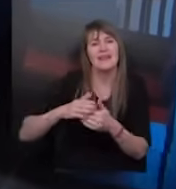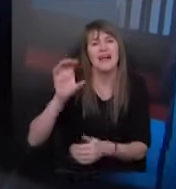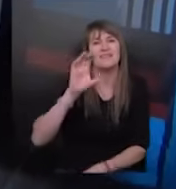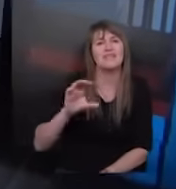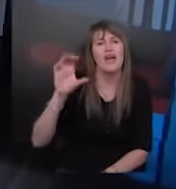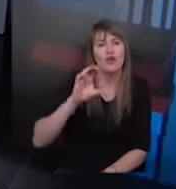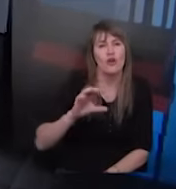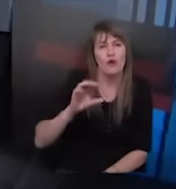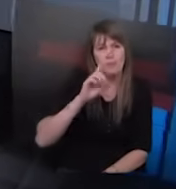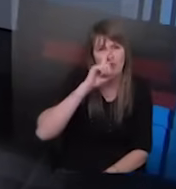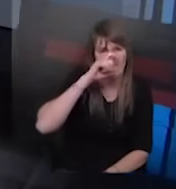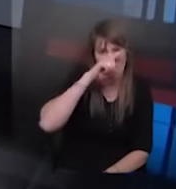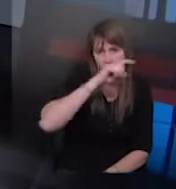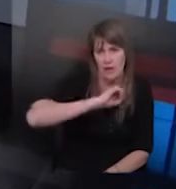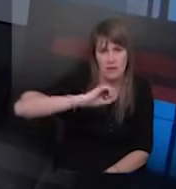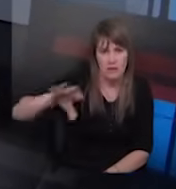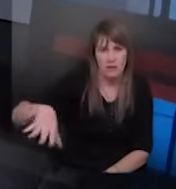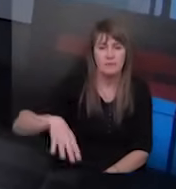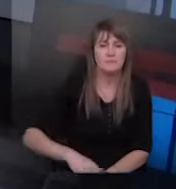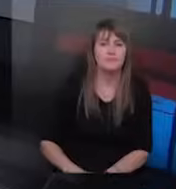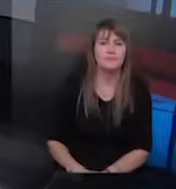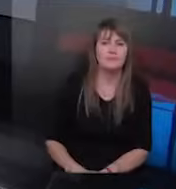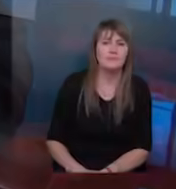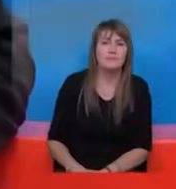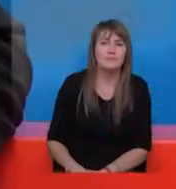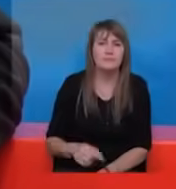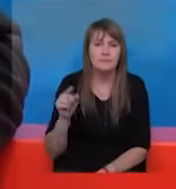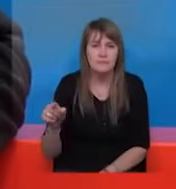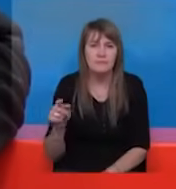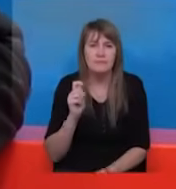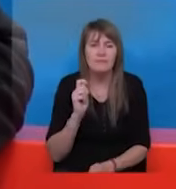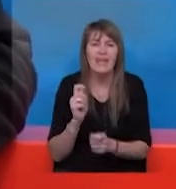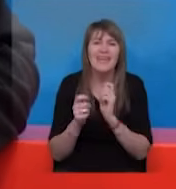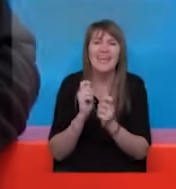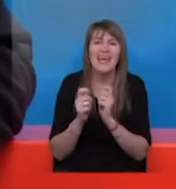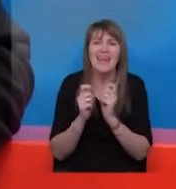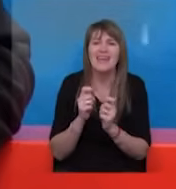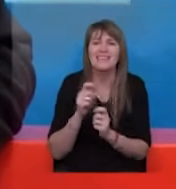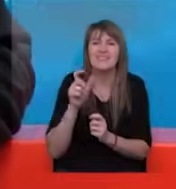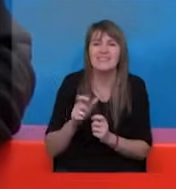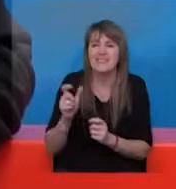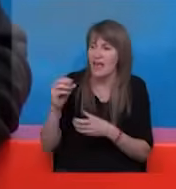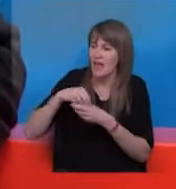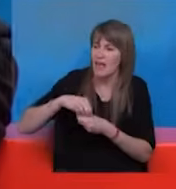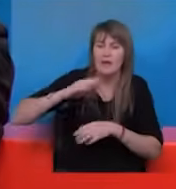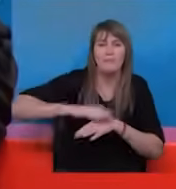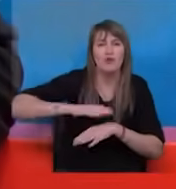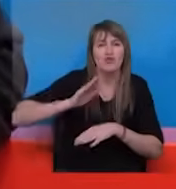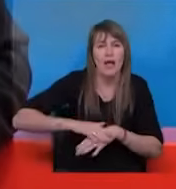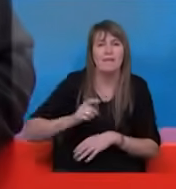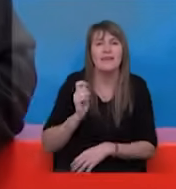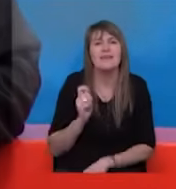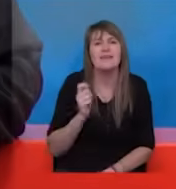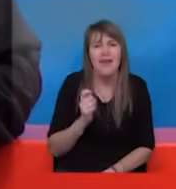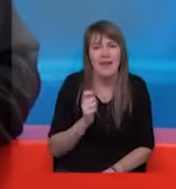Montevideo, en la bahía, ¿no? En la bahía. Y cómo allí está, quiénes eran los que estaban involucrados en todo eso, entre ellos